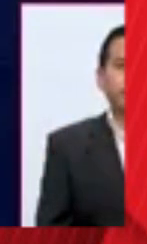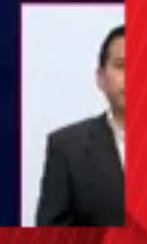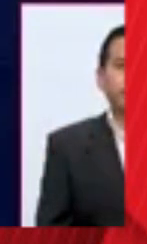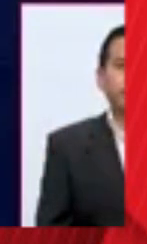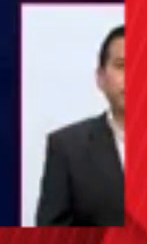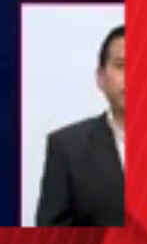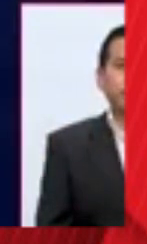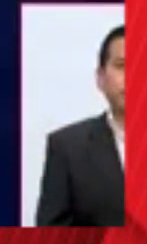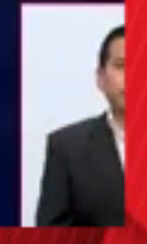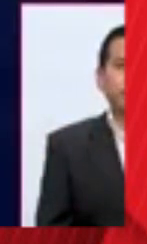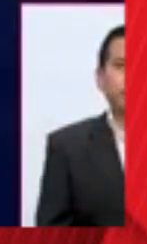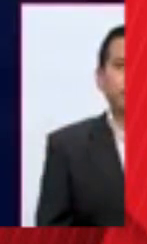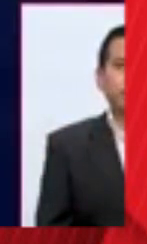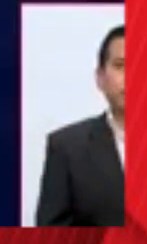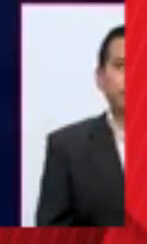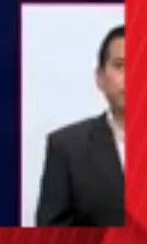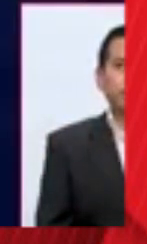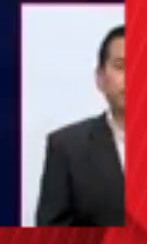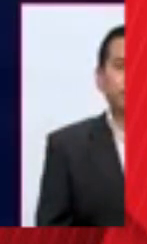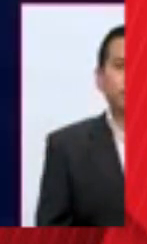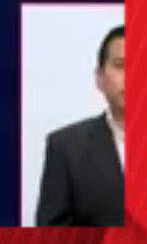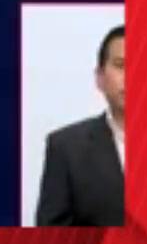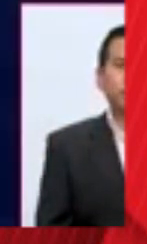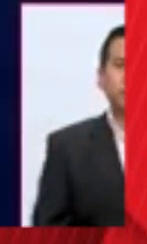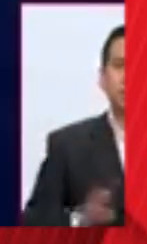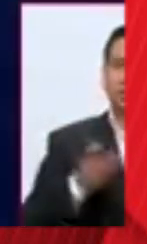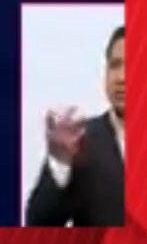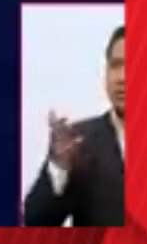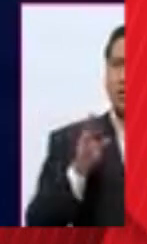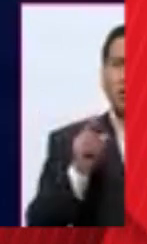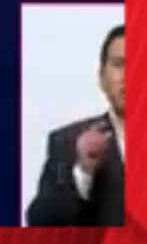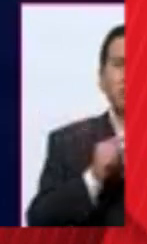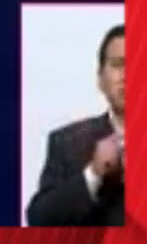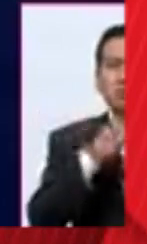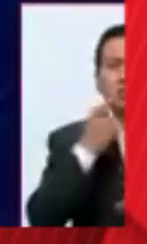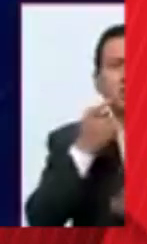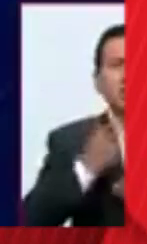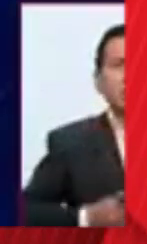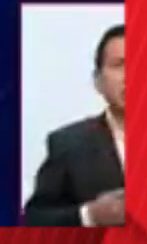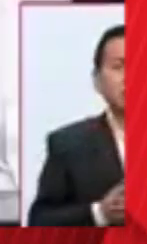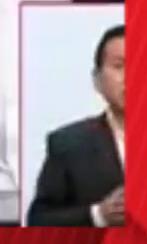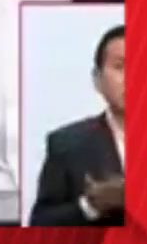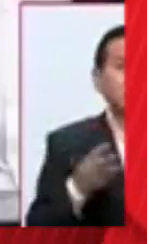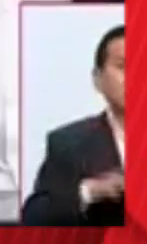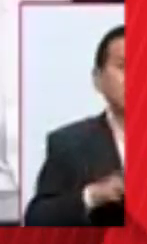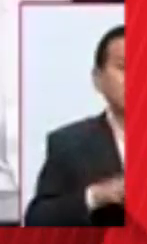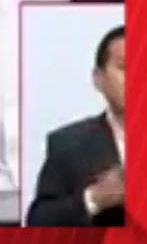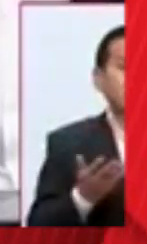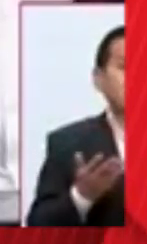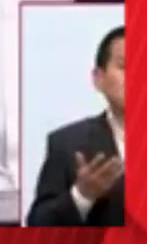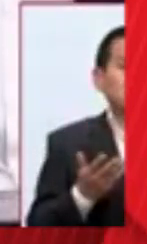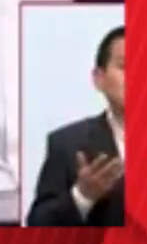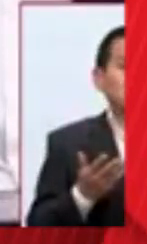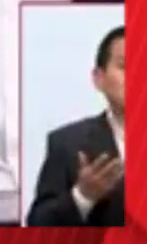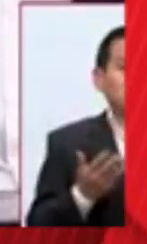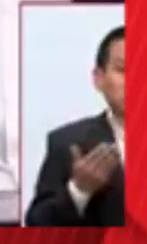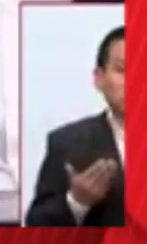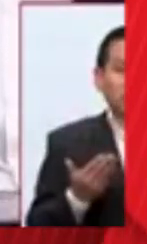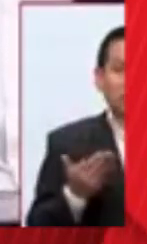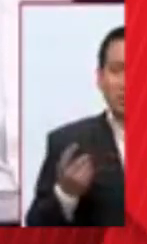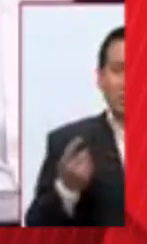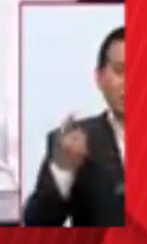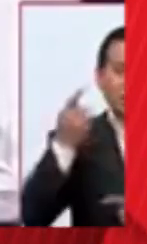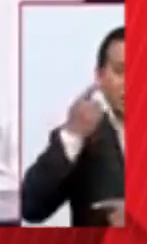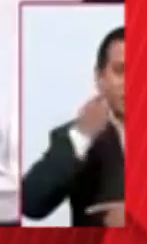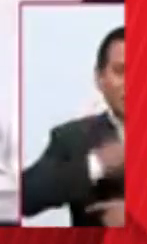fraude. Evo Morales también se pronunció, Evo Morales se ha pronunciado a la invitación que recibió ya